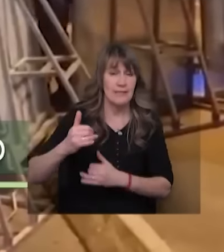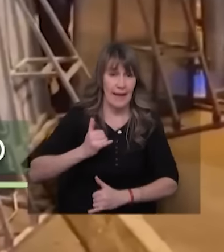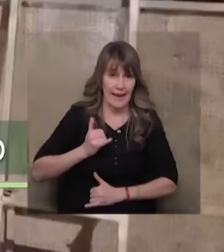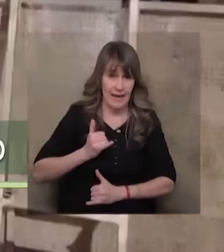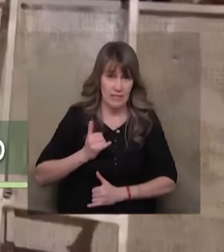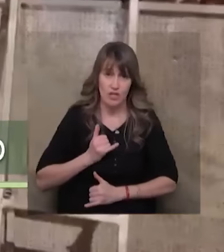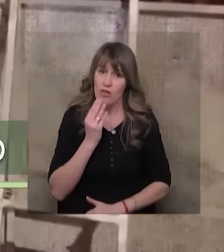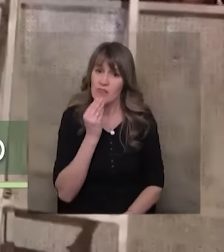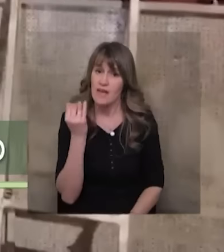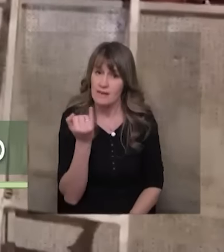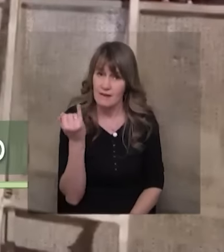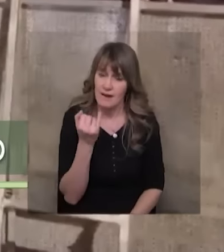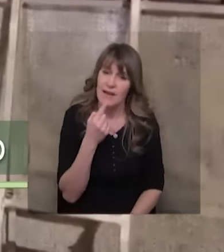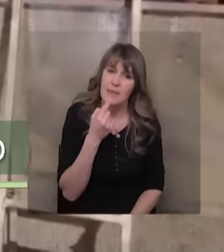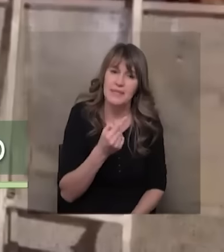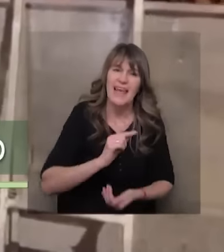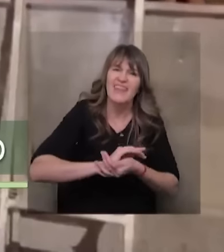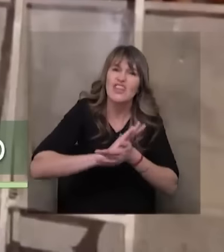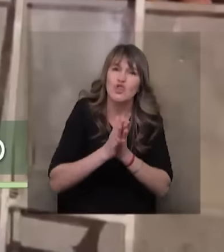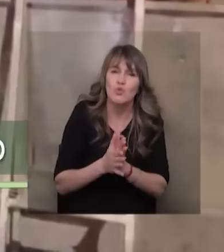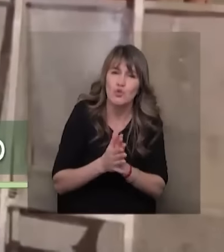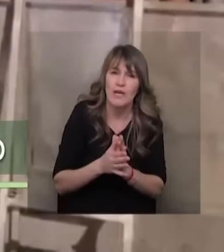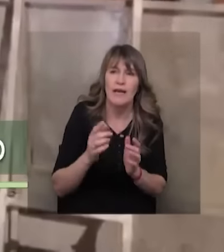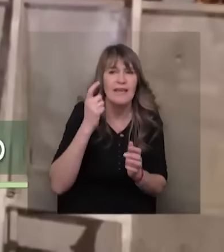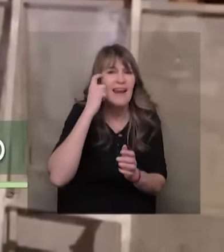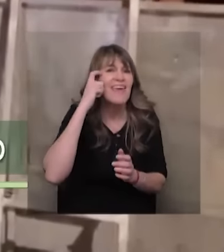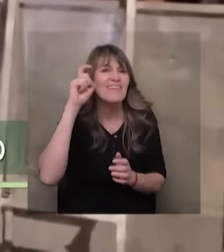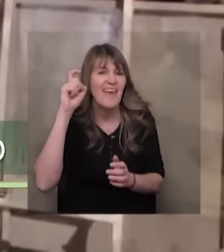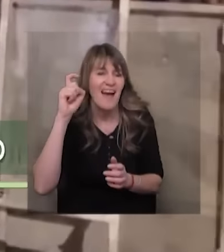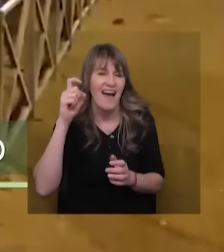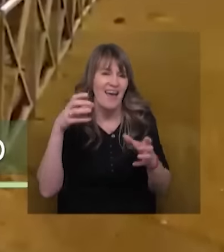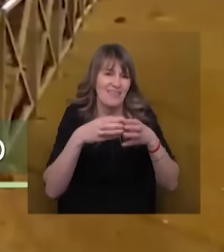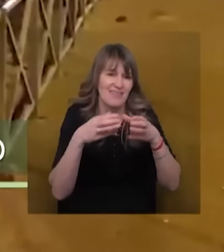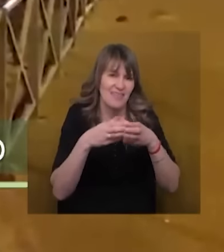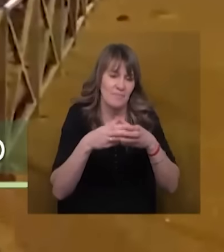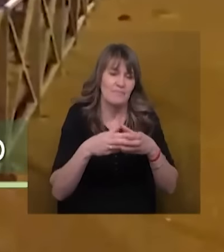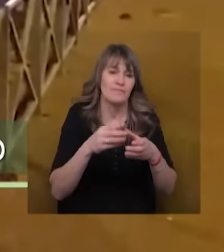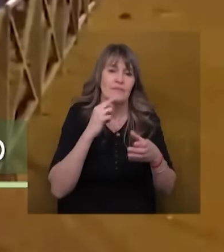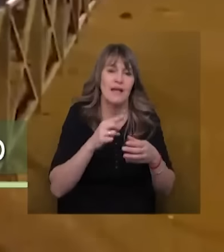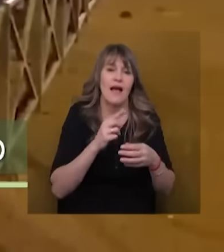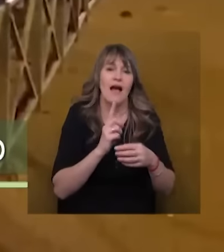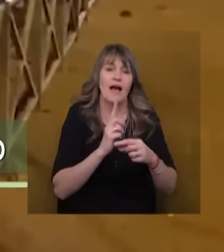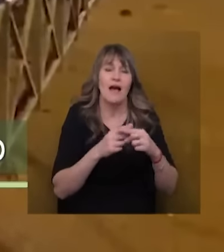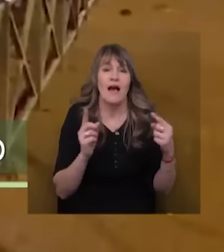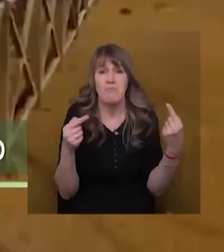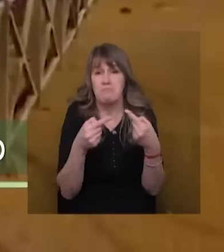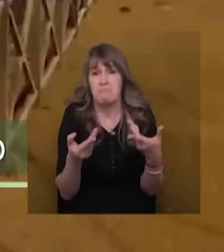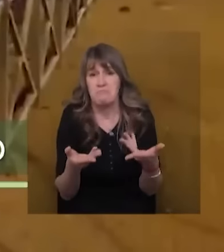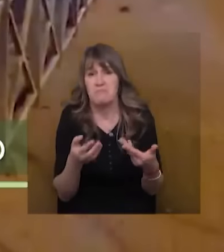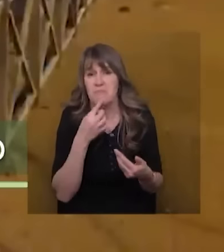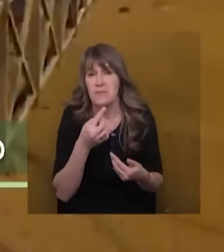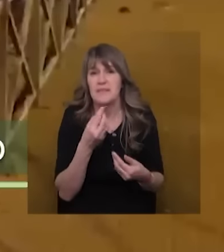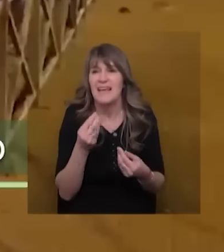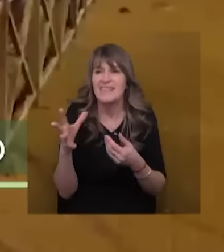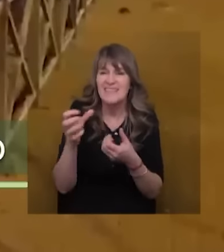aclaró que agari se refería a la destrucción de jamás como ideología y como idea y que cualquier afirmación en sentido contrario es sacar los comentarios de